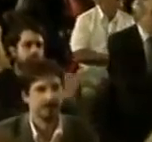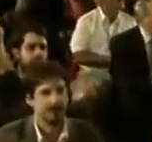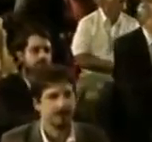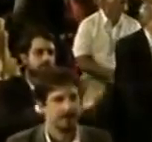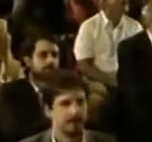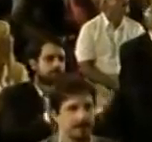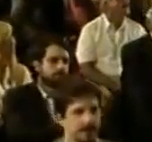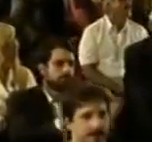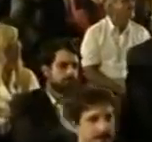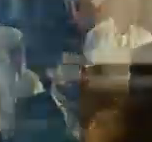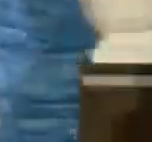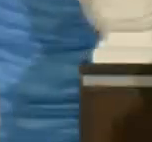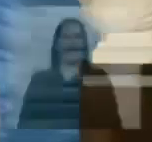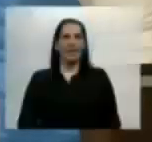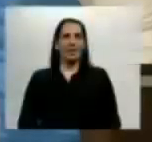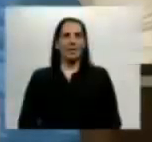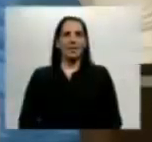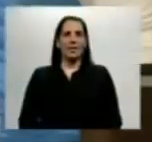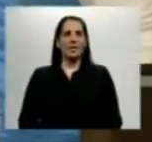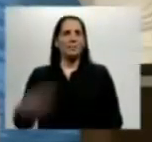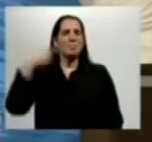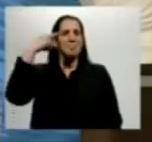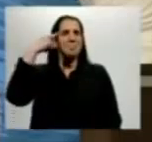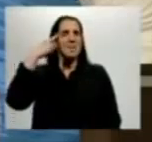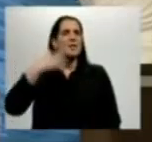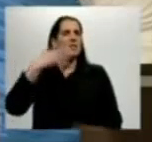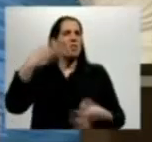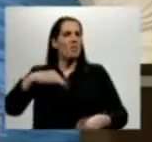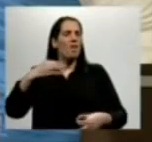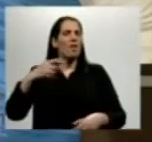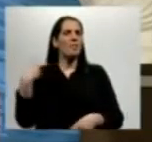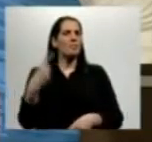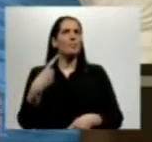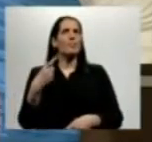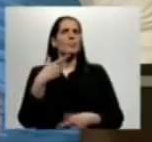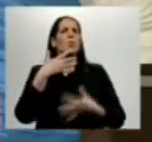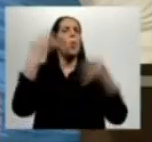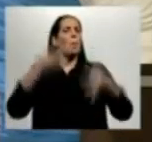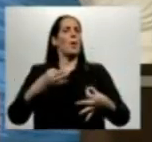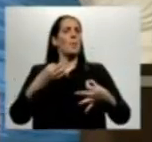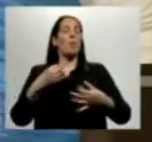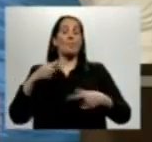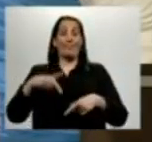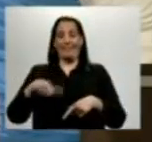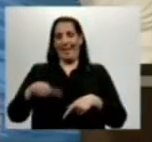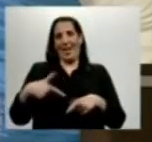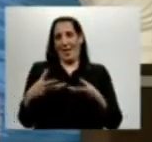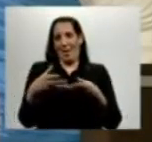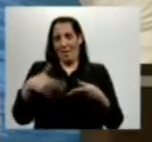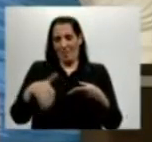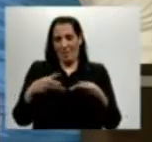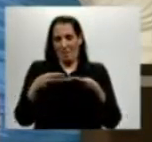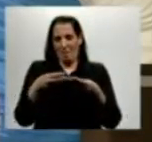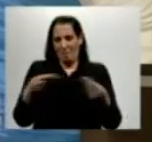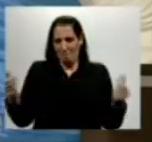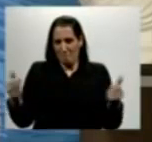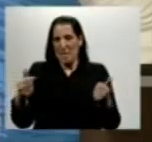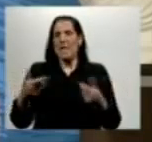Creo sinceramente que hemos cumplido, y quiero comenzar o finalizar, mejor dicho, con lo que